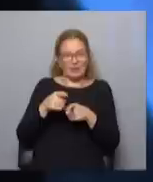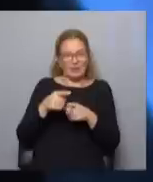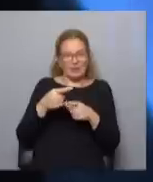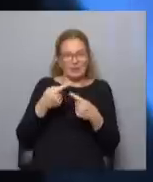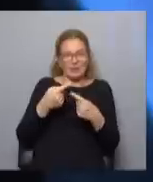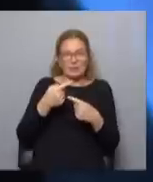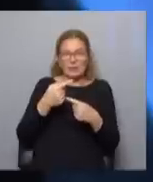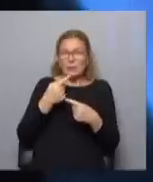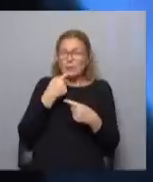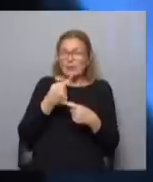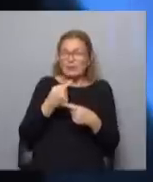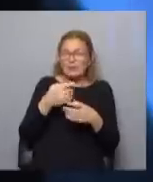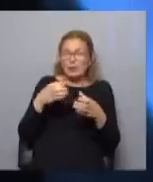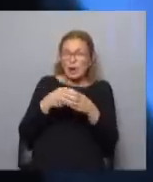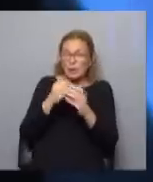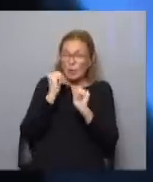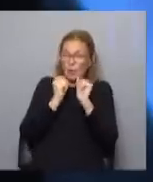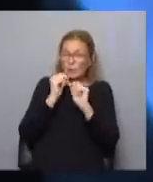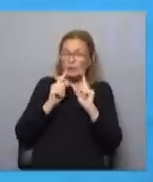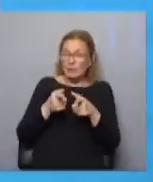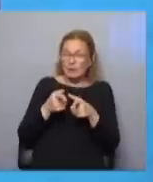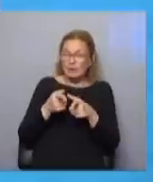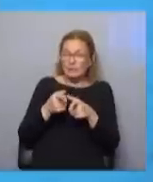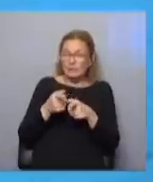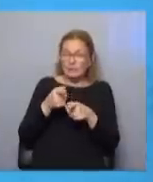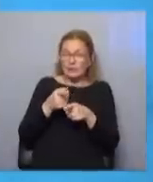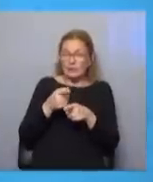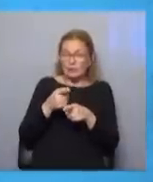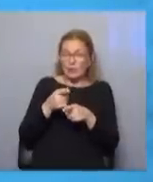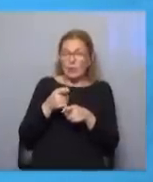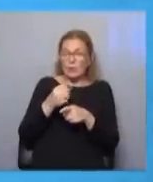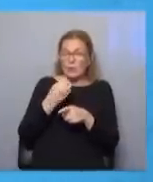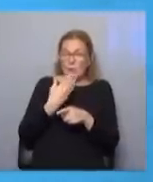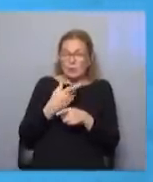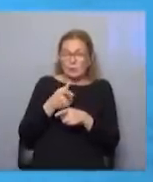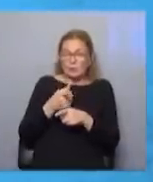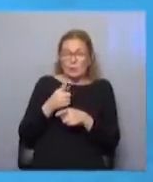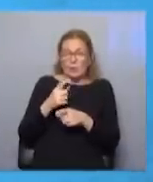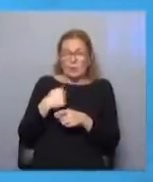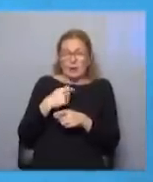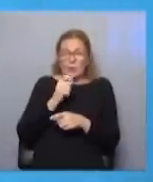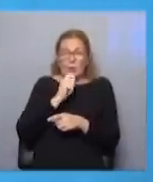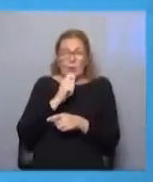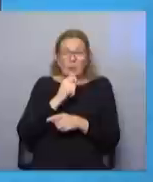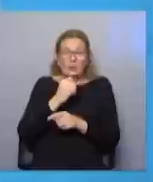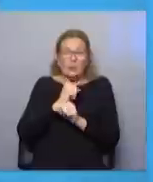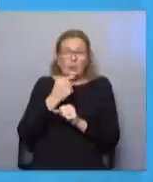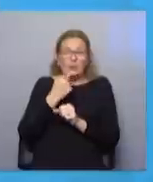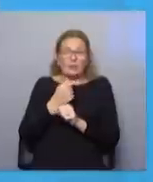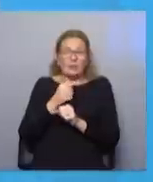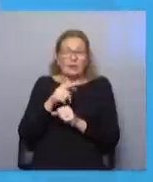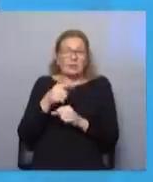cosas para decir también de lo que fue el equipo económico esa puede ser una lectura válida pero yo capaz que como periodista puedo hacer otra lectura